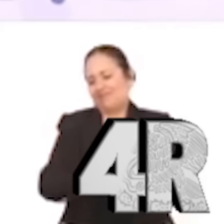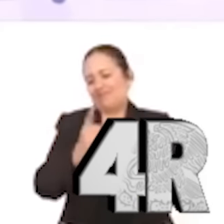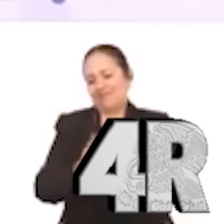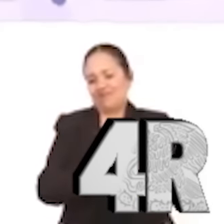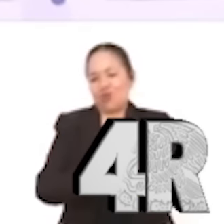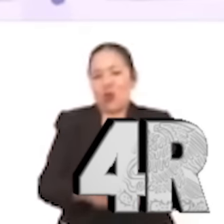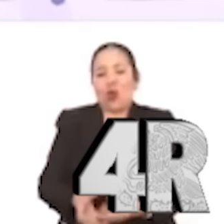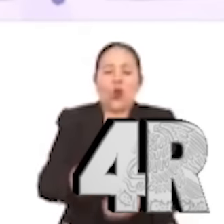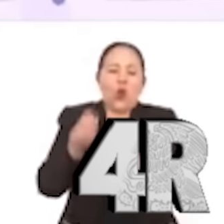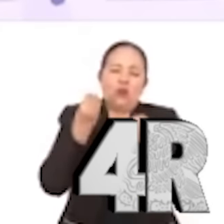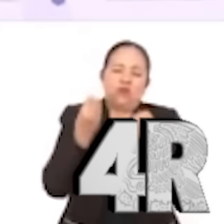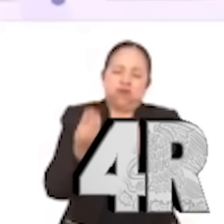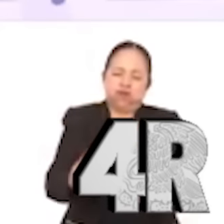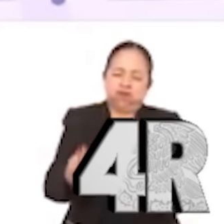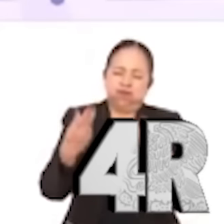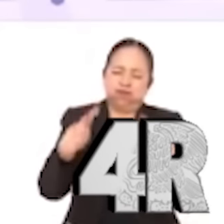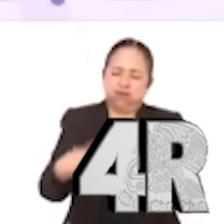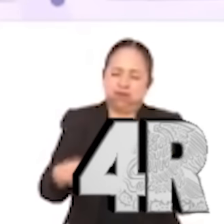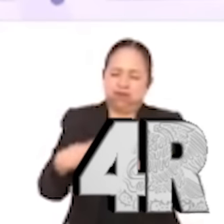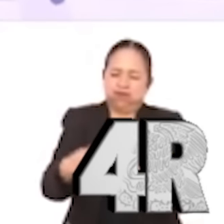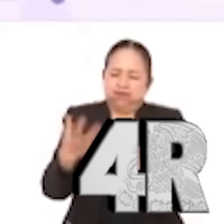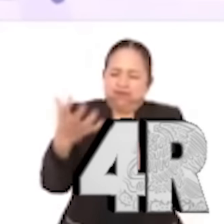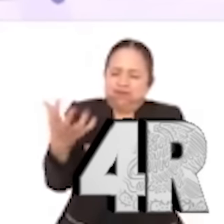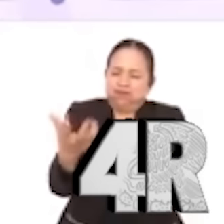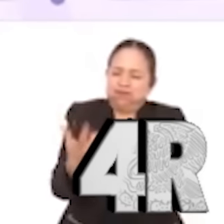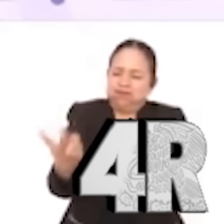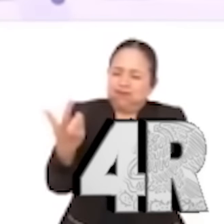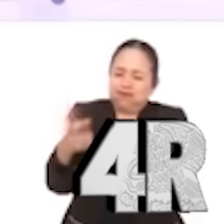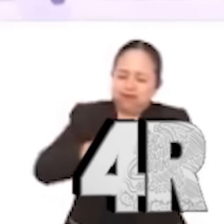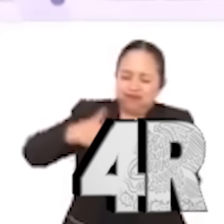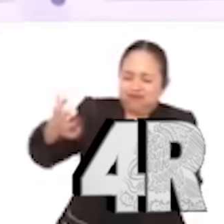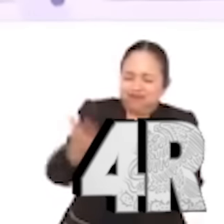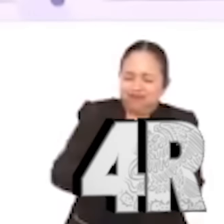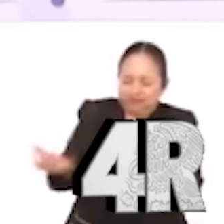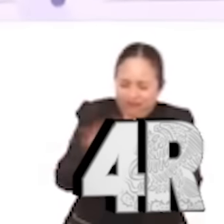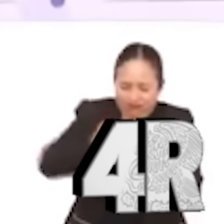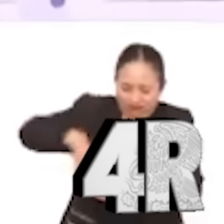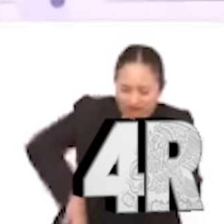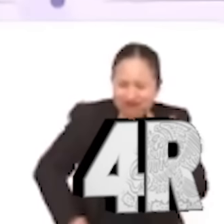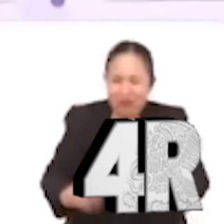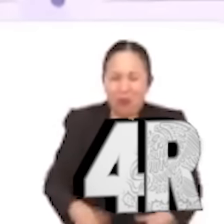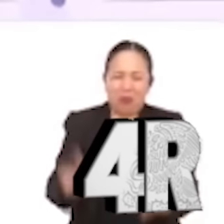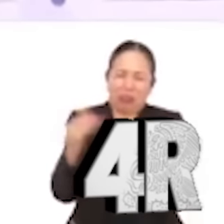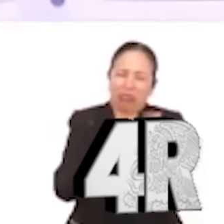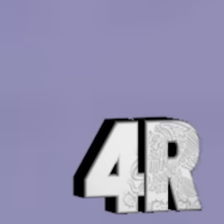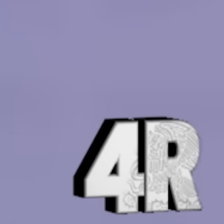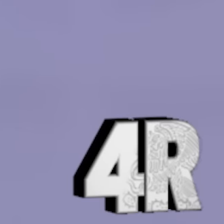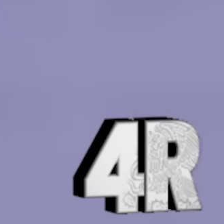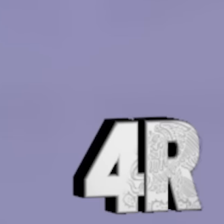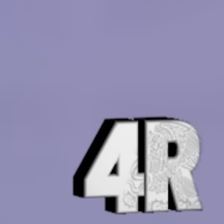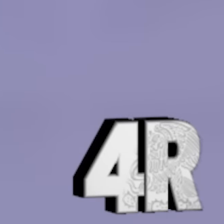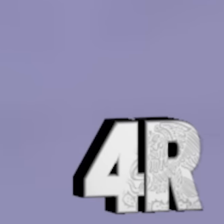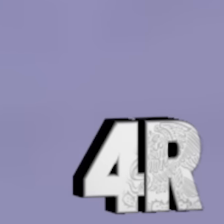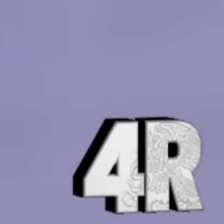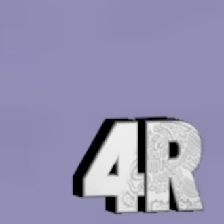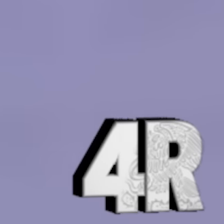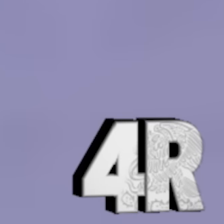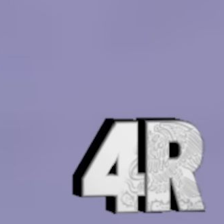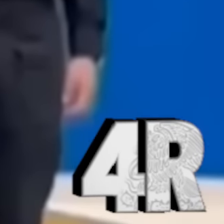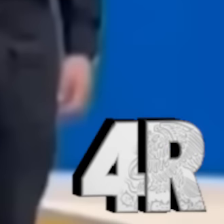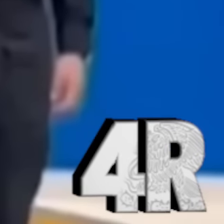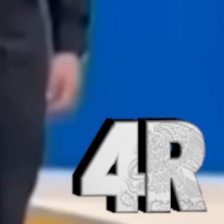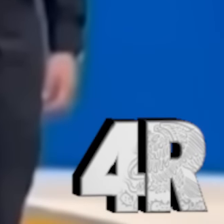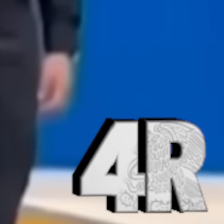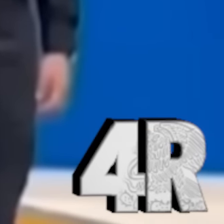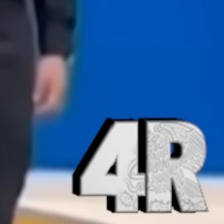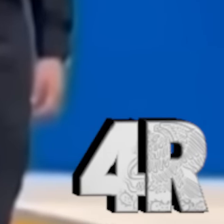les gustó el video, por favor dejen su like, comenten y compartan con todos sus amigos para que también estén bien informados acerca de lo que ocurre